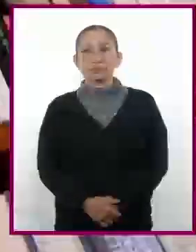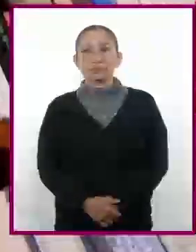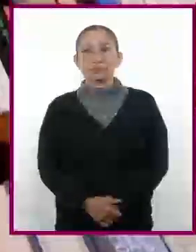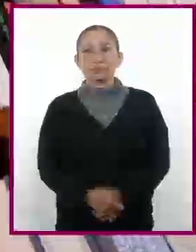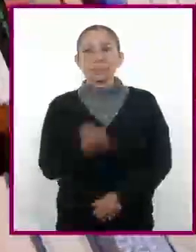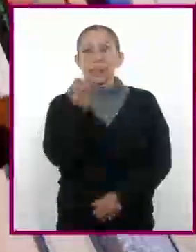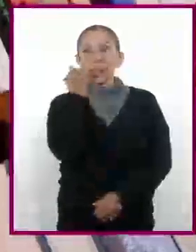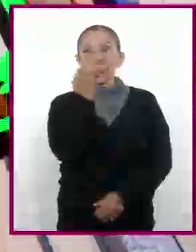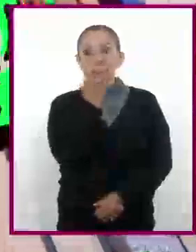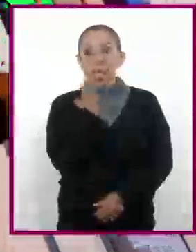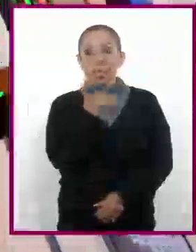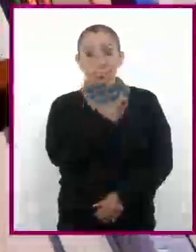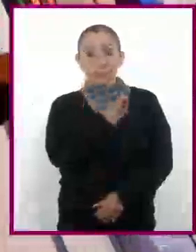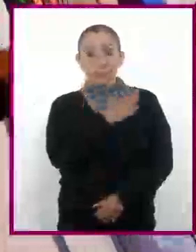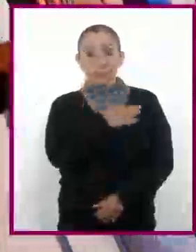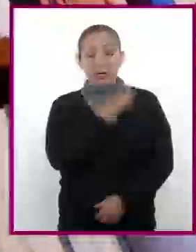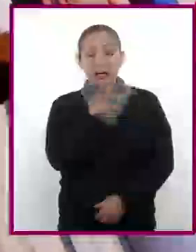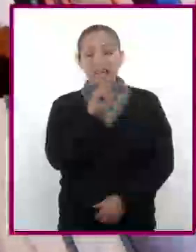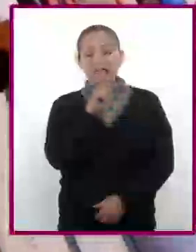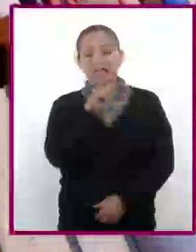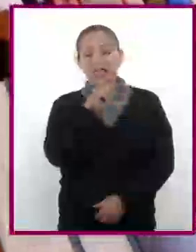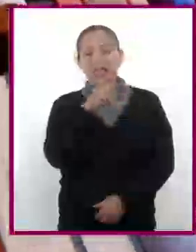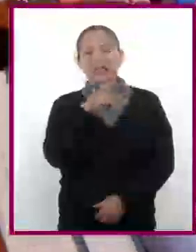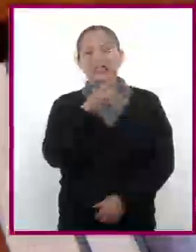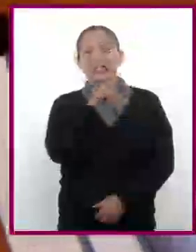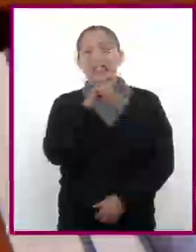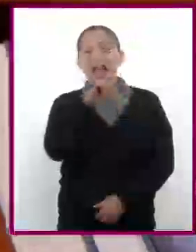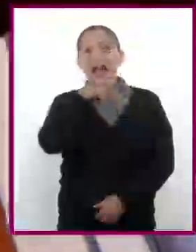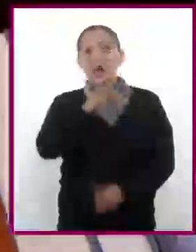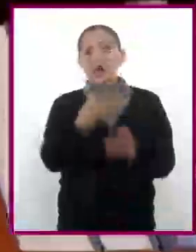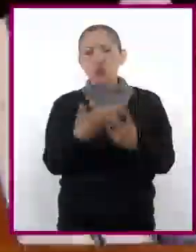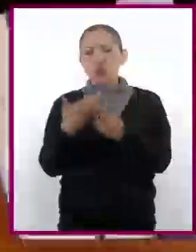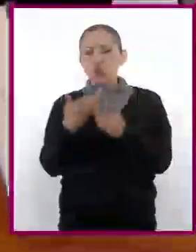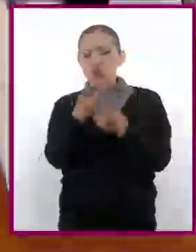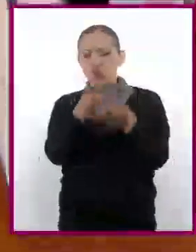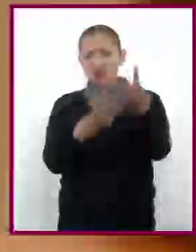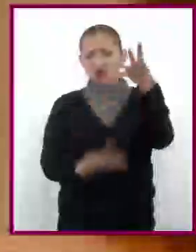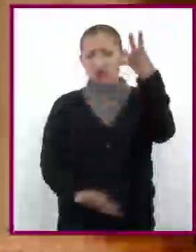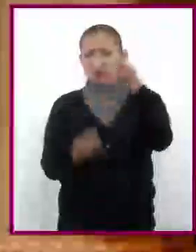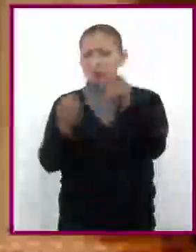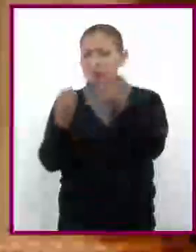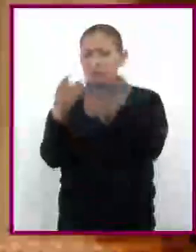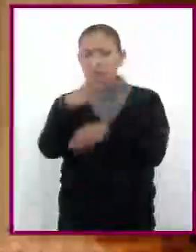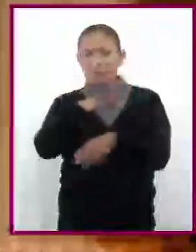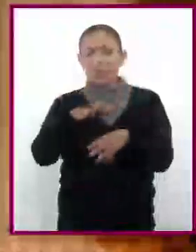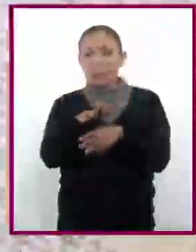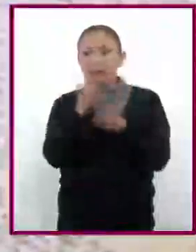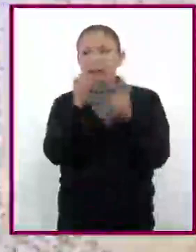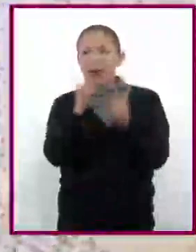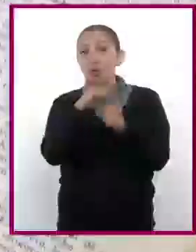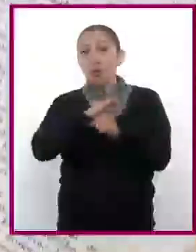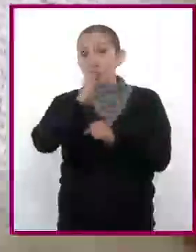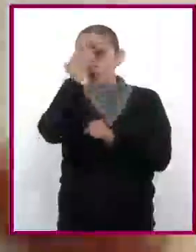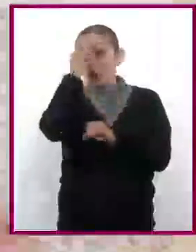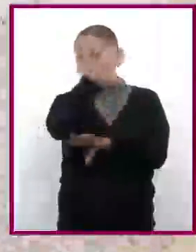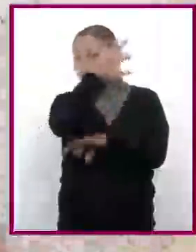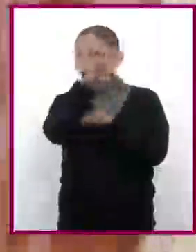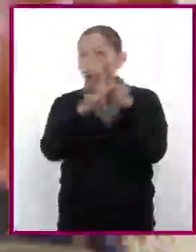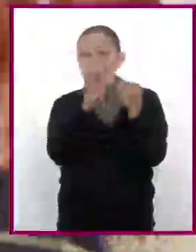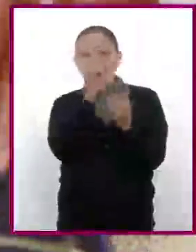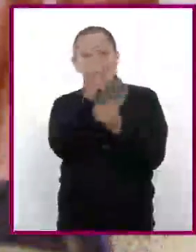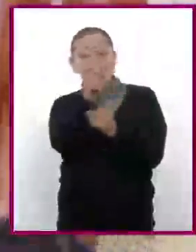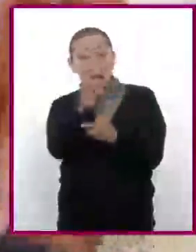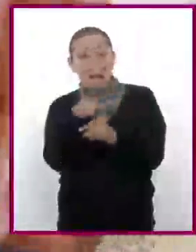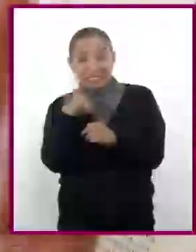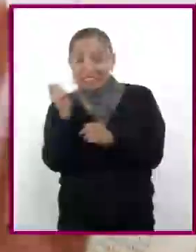El idioma castellano es uno de los más vastos en el mundo. Y seguramente no conocemos todas las